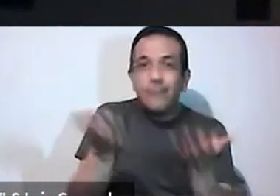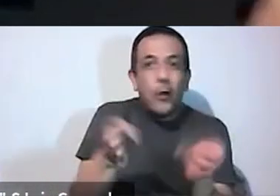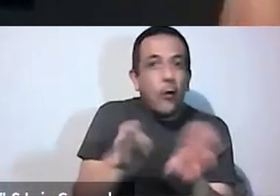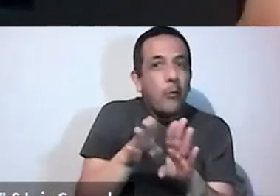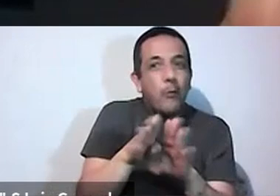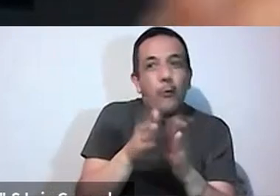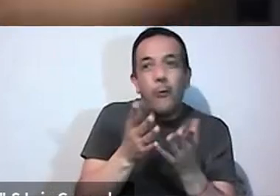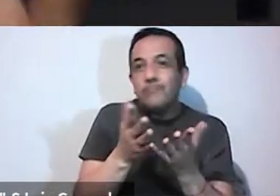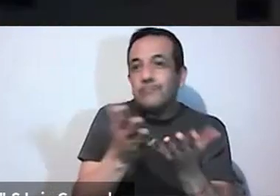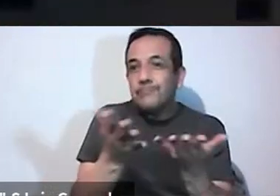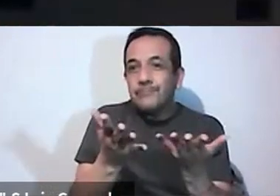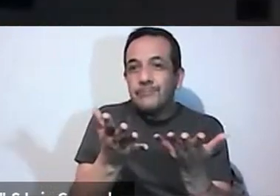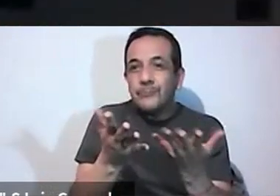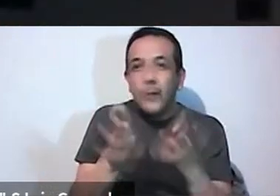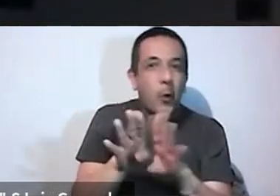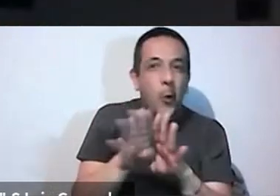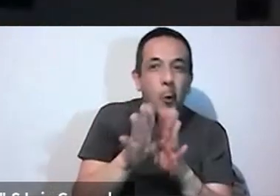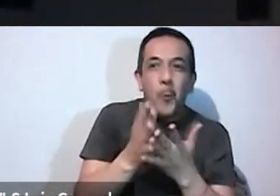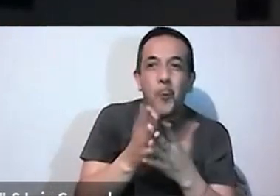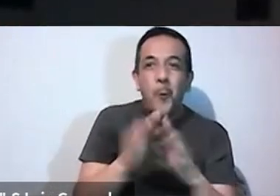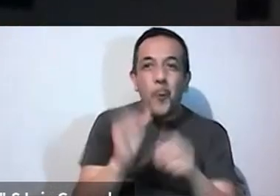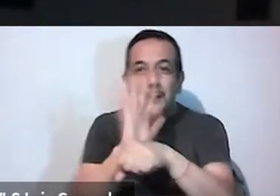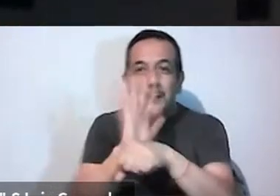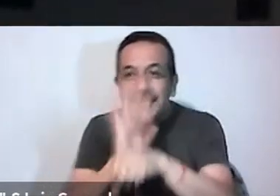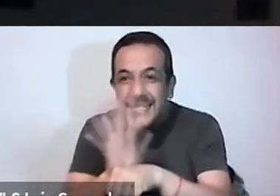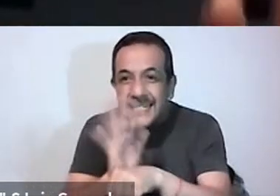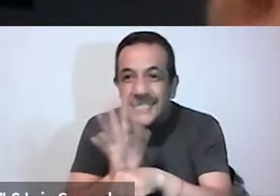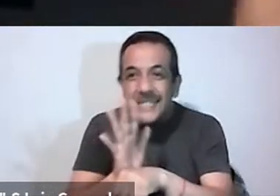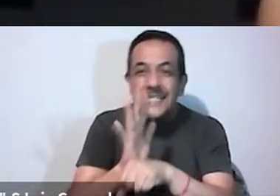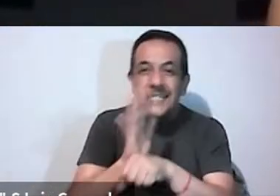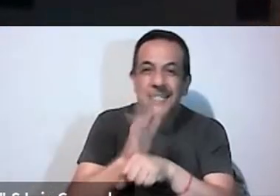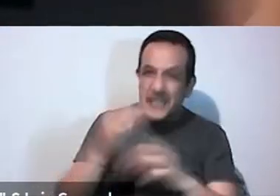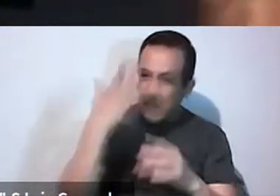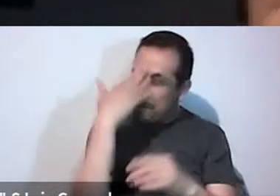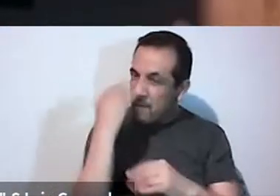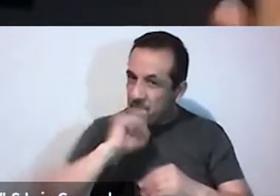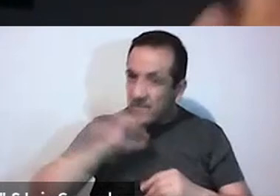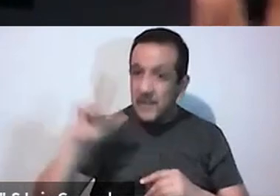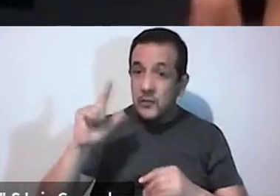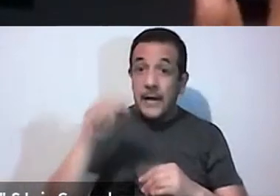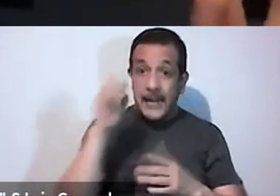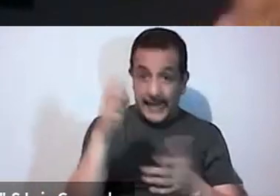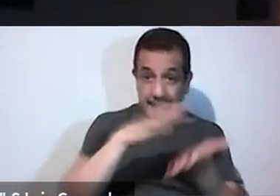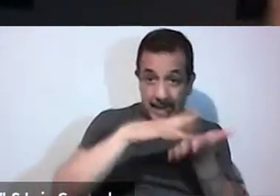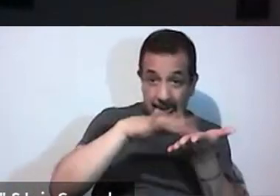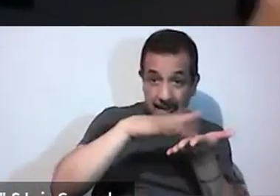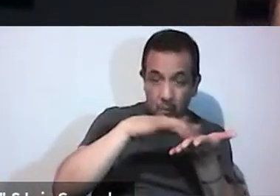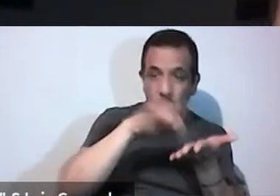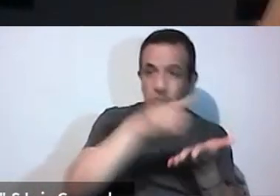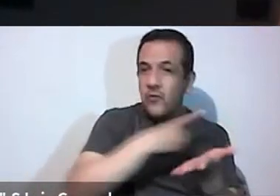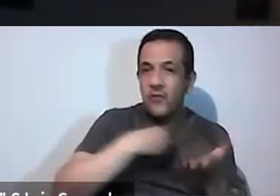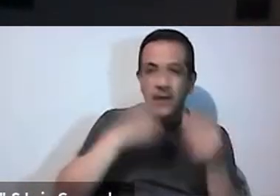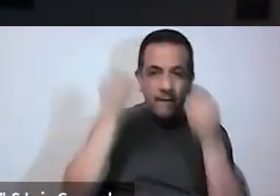la mejor casa productora de cine, porque esta lectura, en la medida que te la puedes imaginar, que tengan